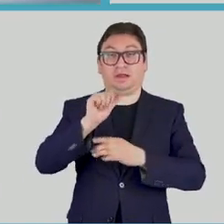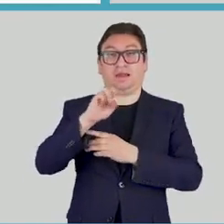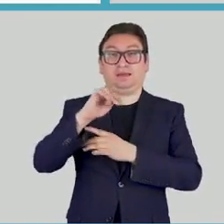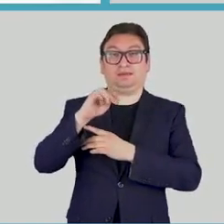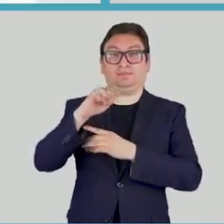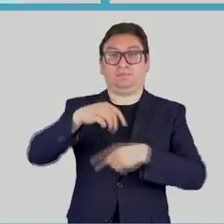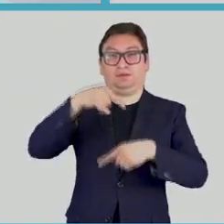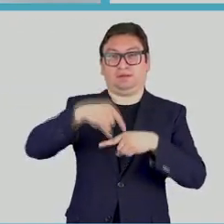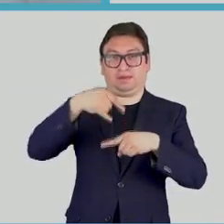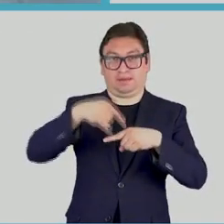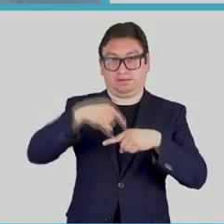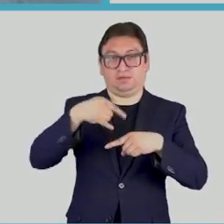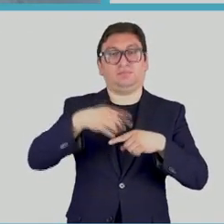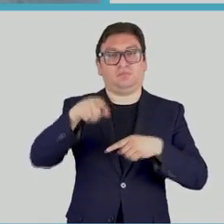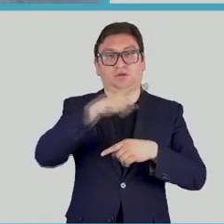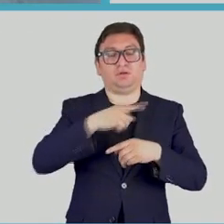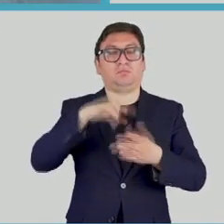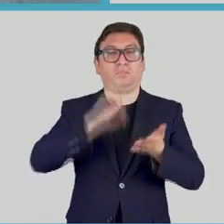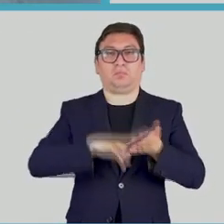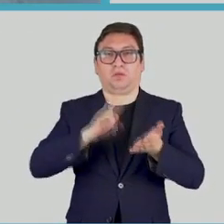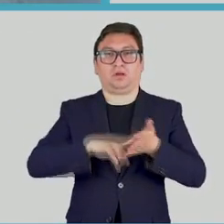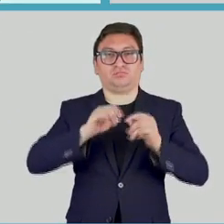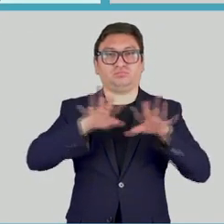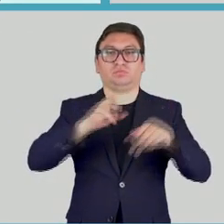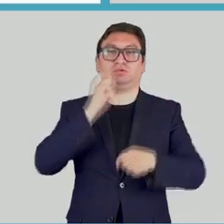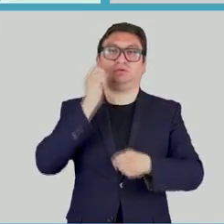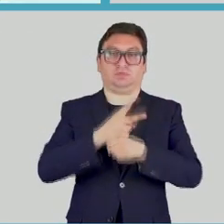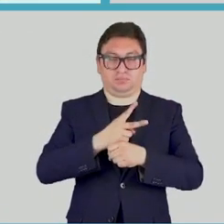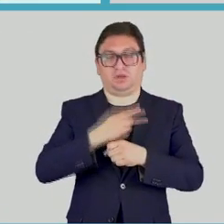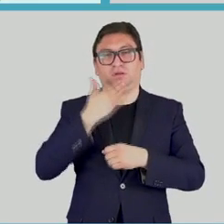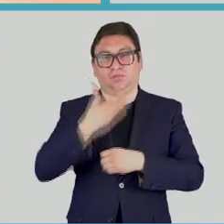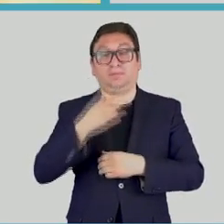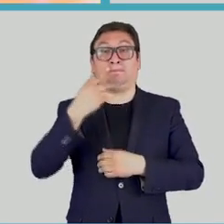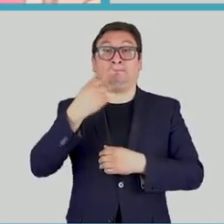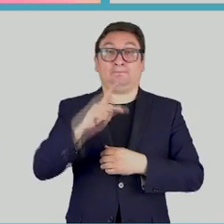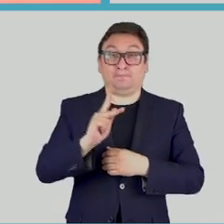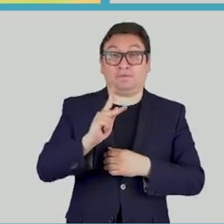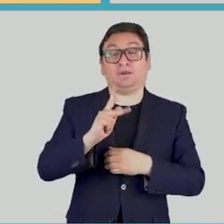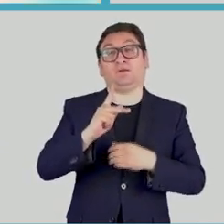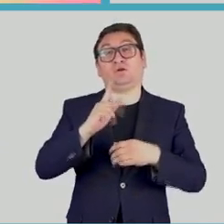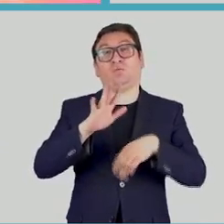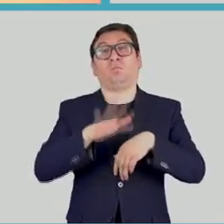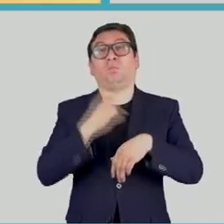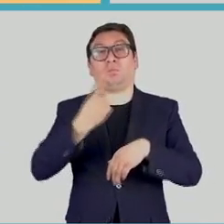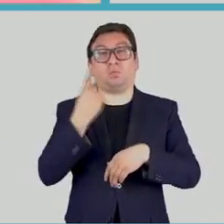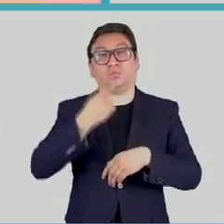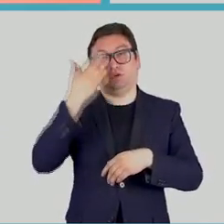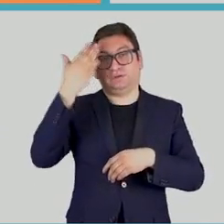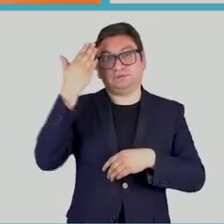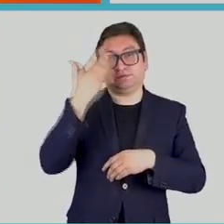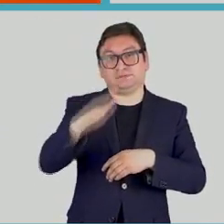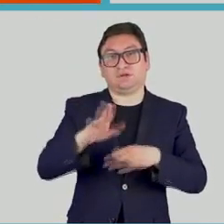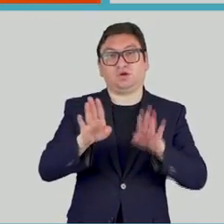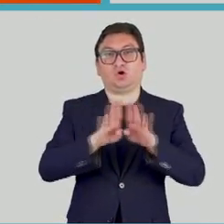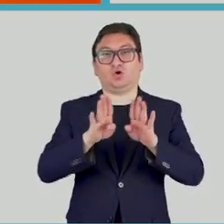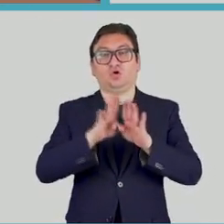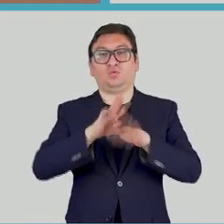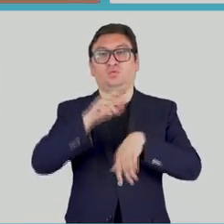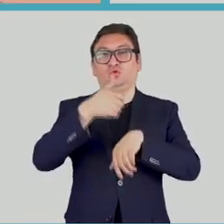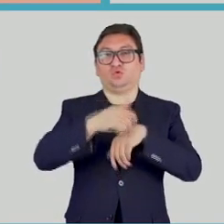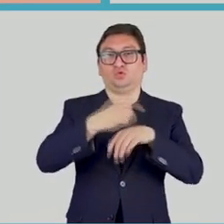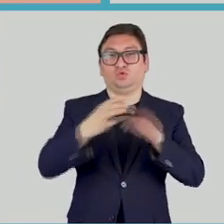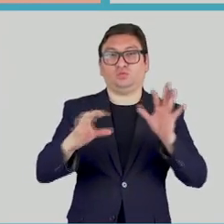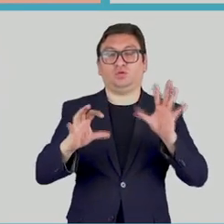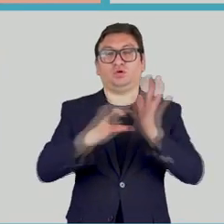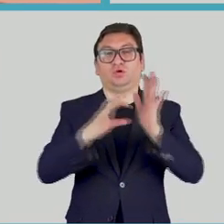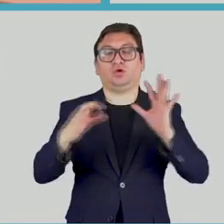anime muy valiosas que deberían estar más temprano sin embargo por la clasificación de algunas de ellas ya